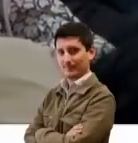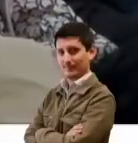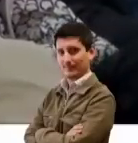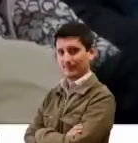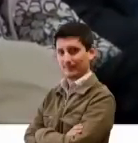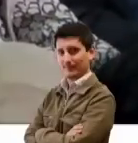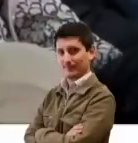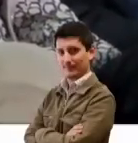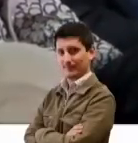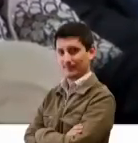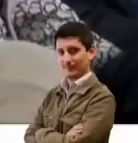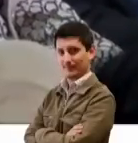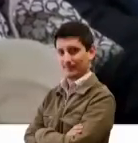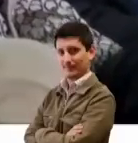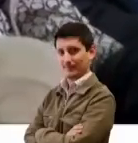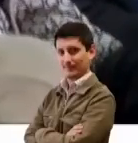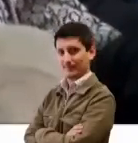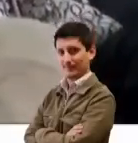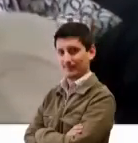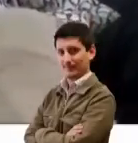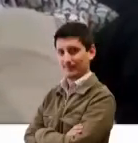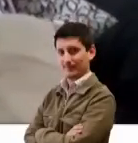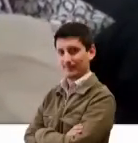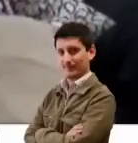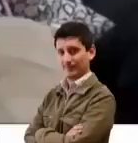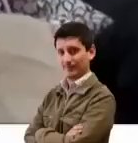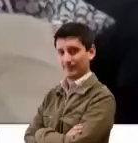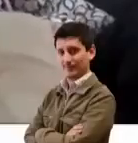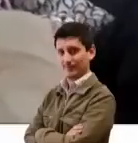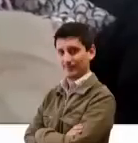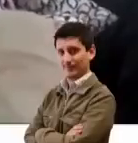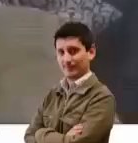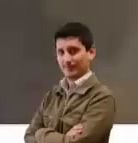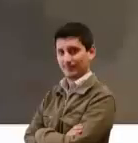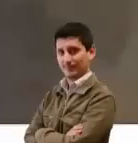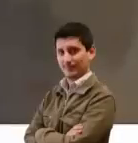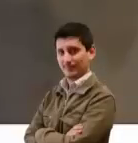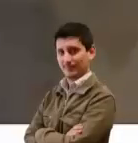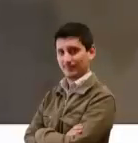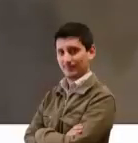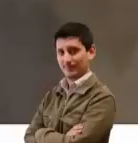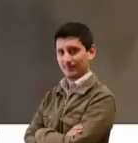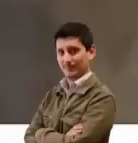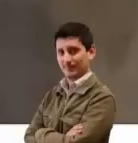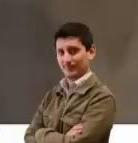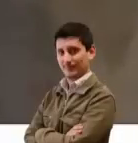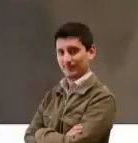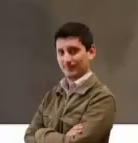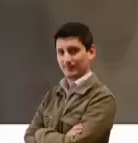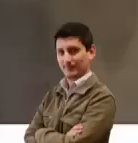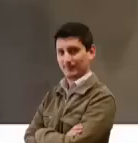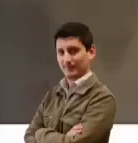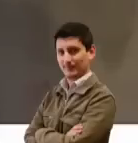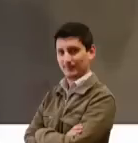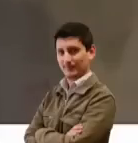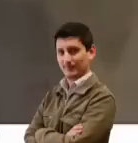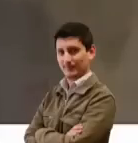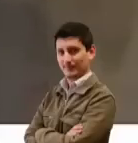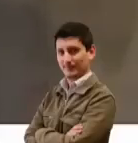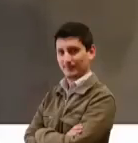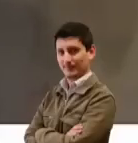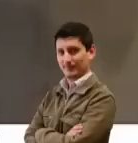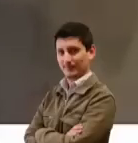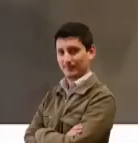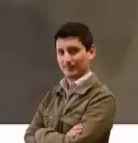libelo acusatorio plantea mecanismos irregulares en los contratos con privados de JUNAEB, usted lo decía, de la Junta Nacional de Auxilio Escolar y Becas.